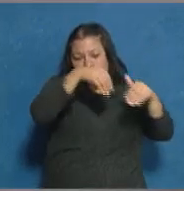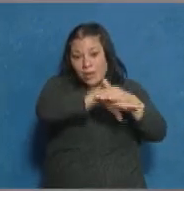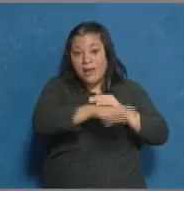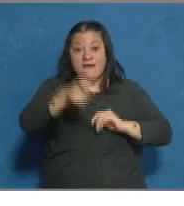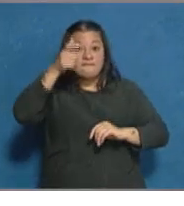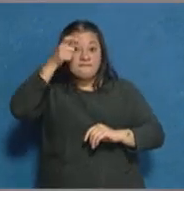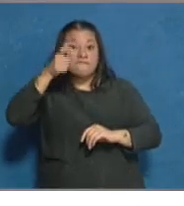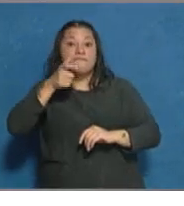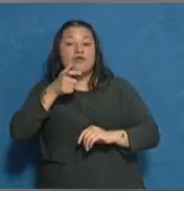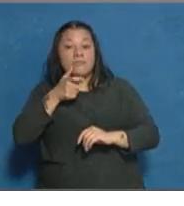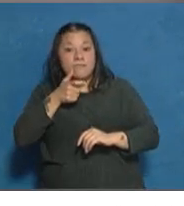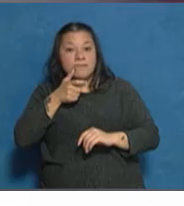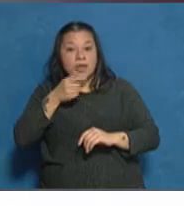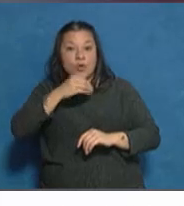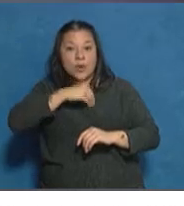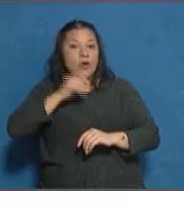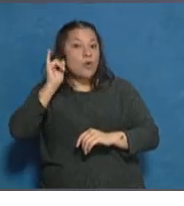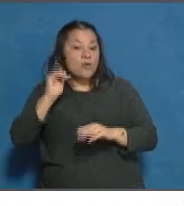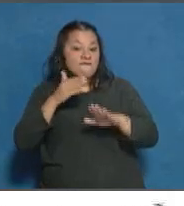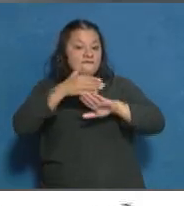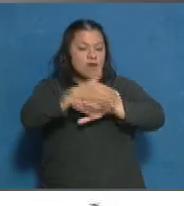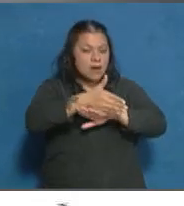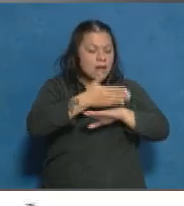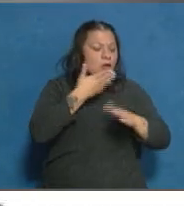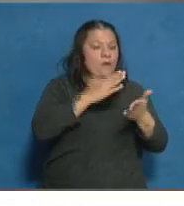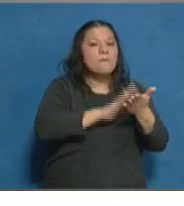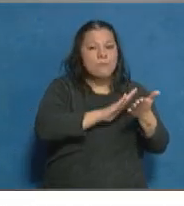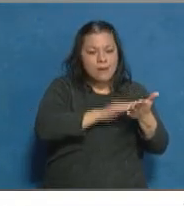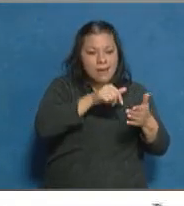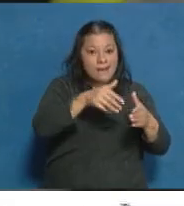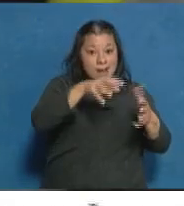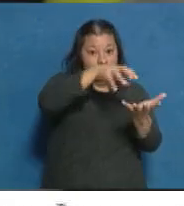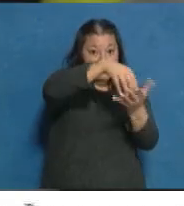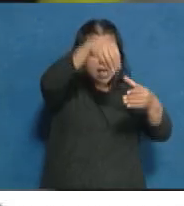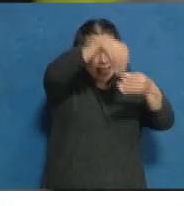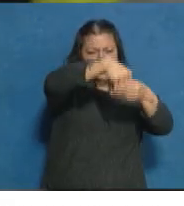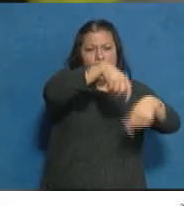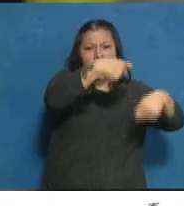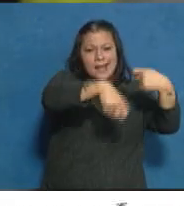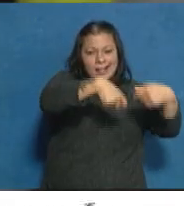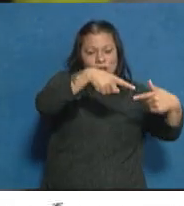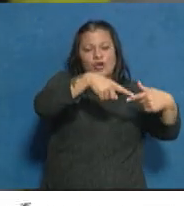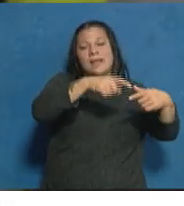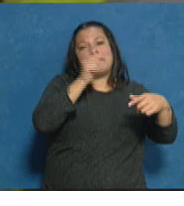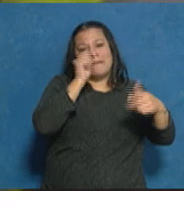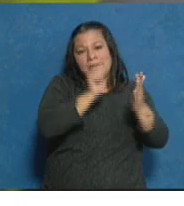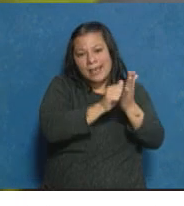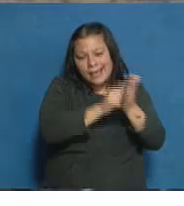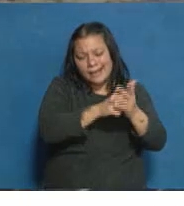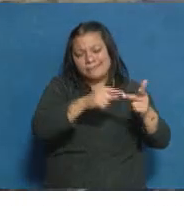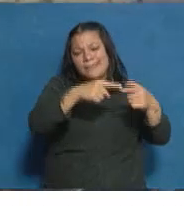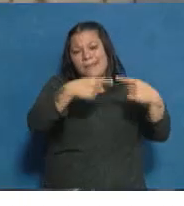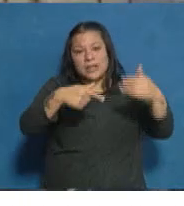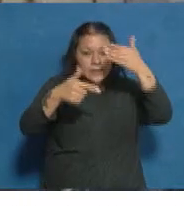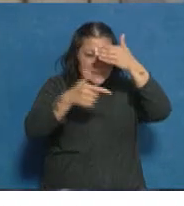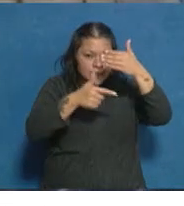Bomberos voluntarios de Maipú concurrieron al siniestro y comprobaron que había en su interior cartones, pallets y elementos de metalurgia.